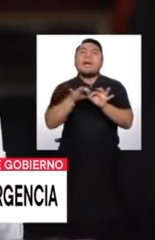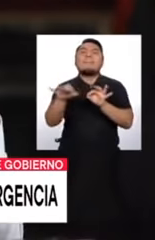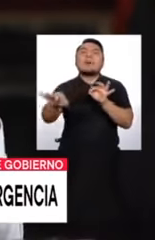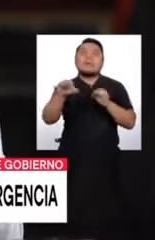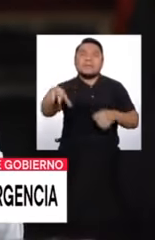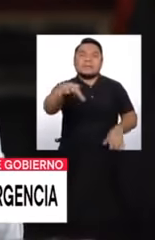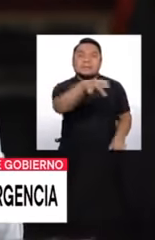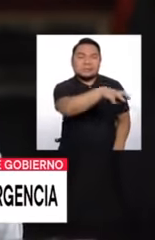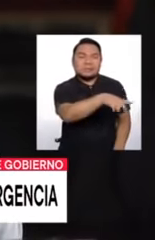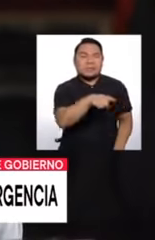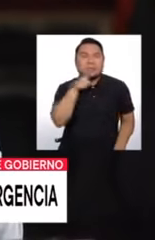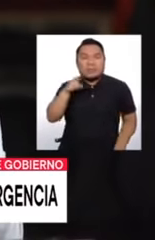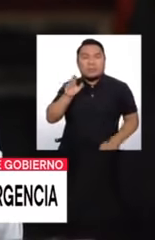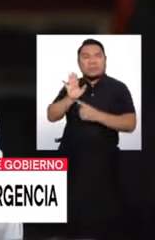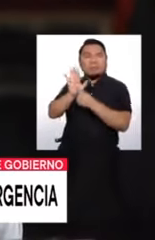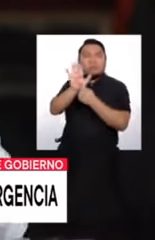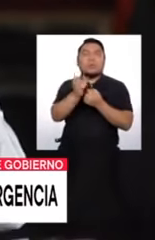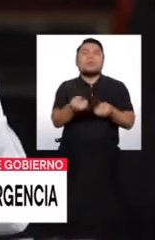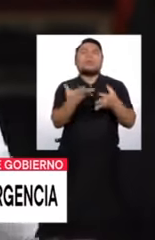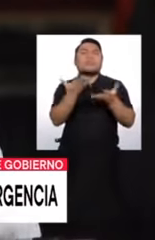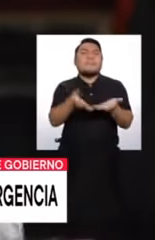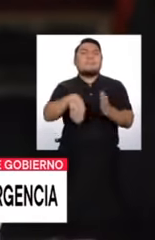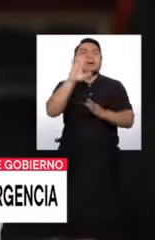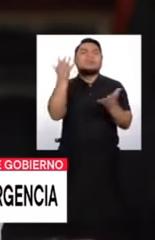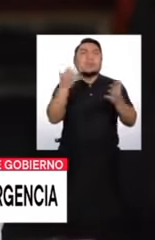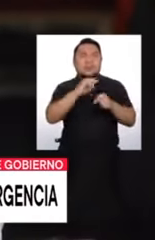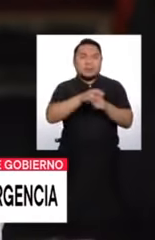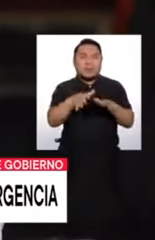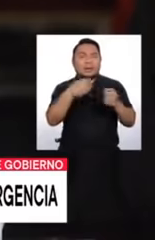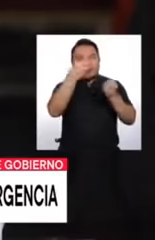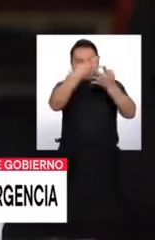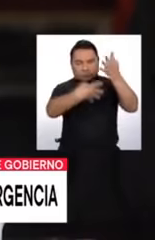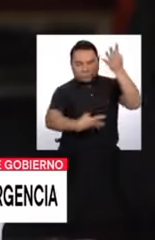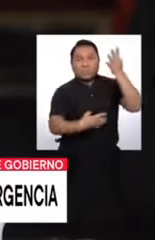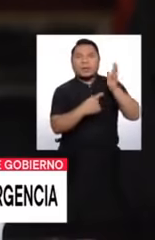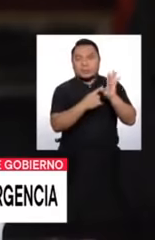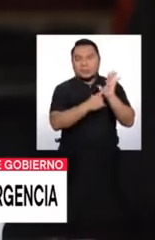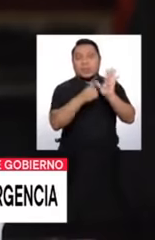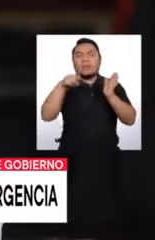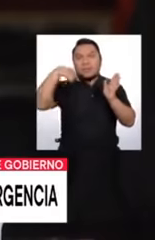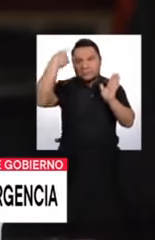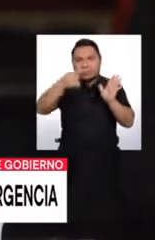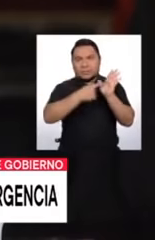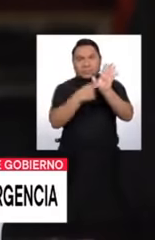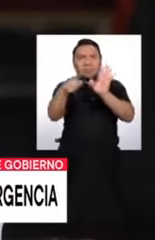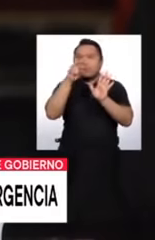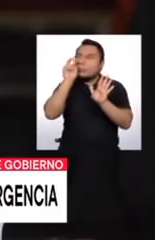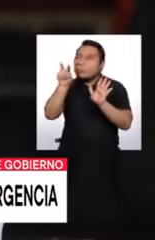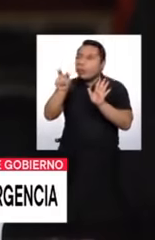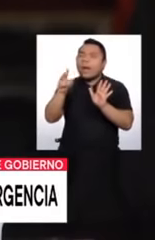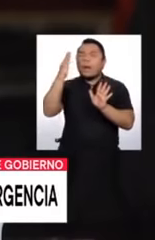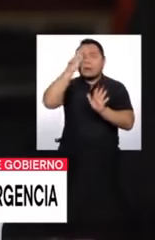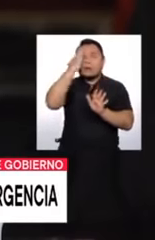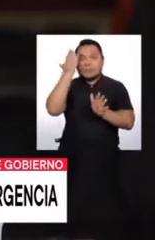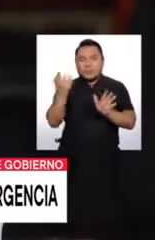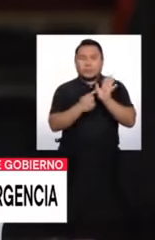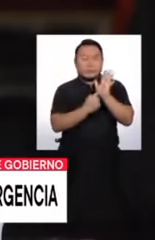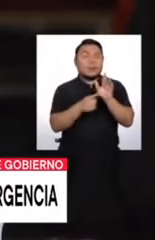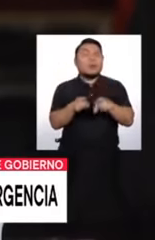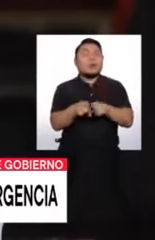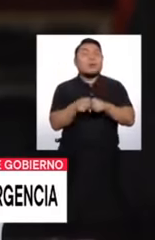hoy día se está haciendo de manera agregada para todo el país, al igual que lo hemos hecho con la distribución de los